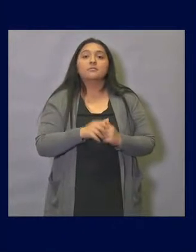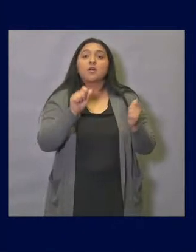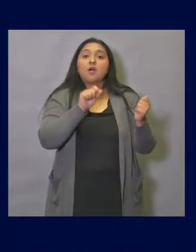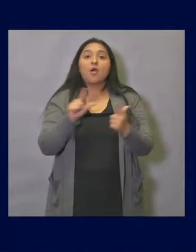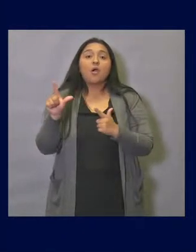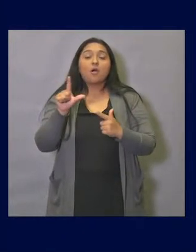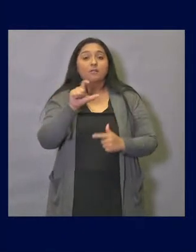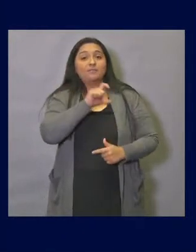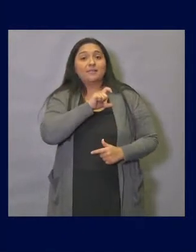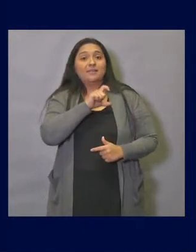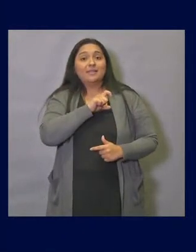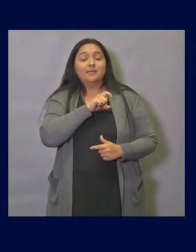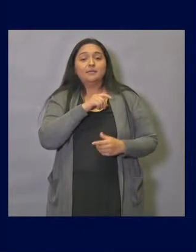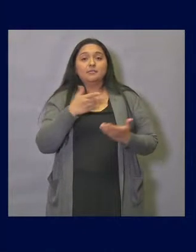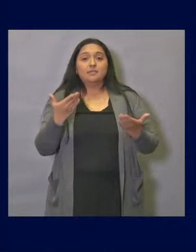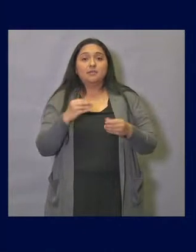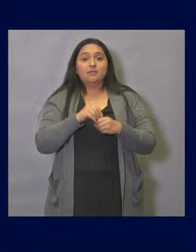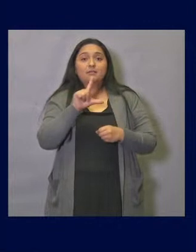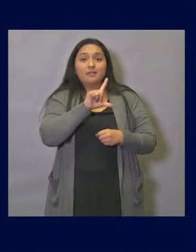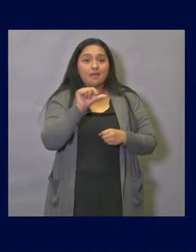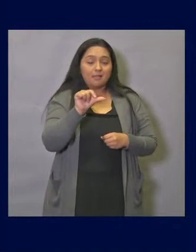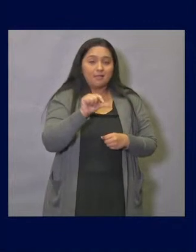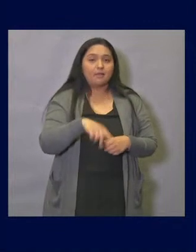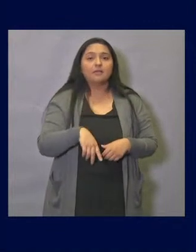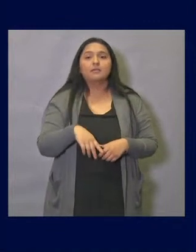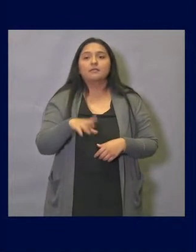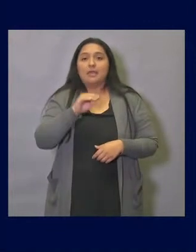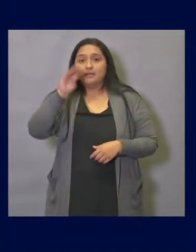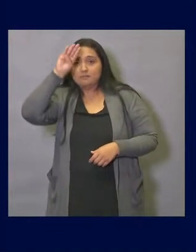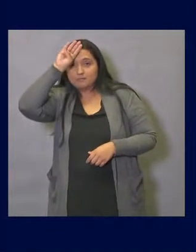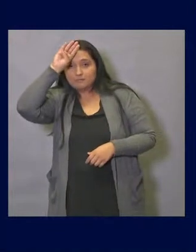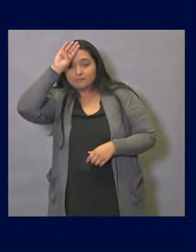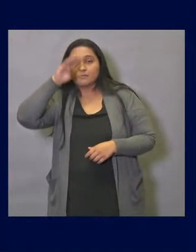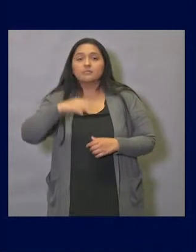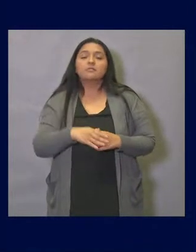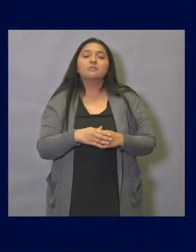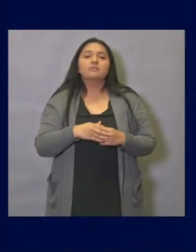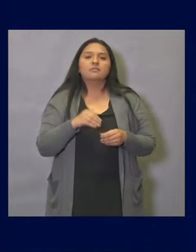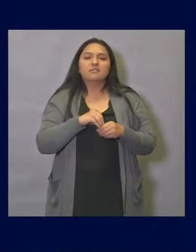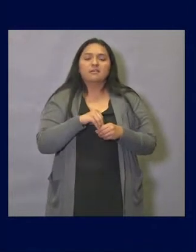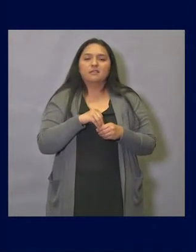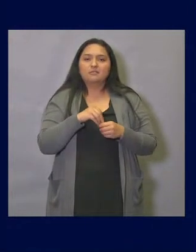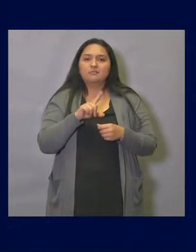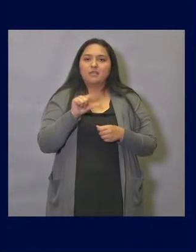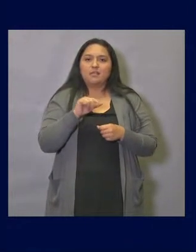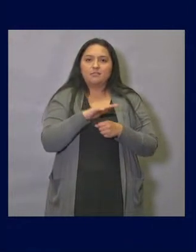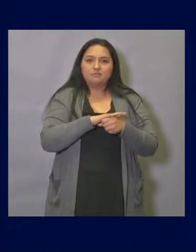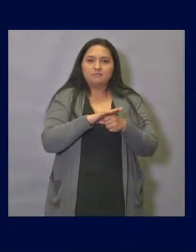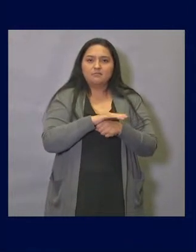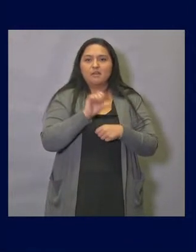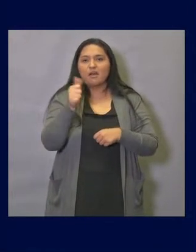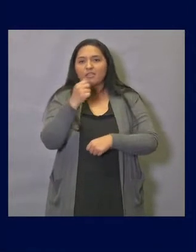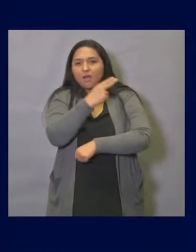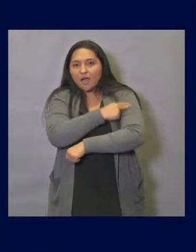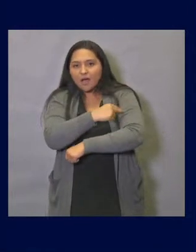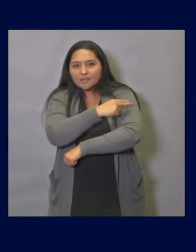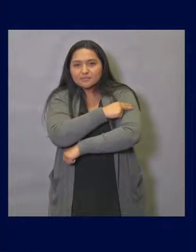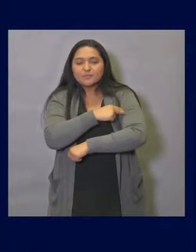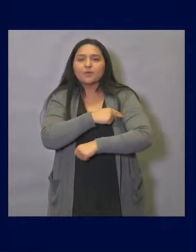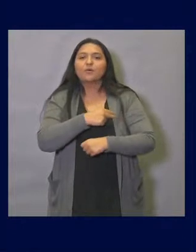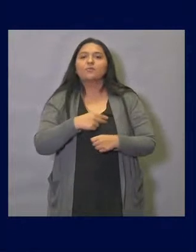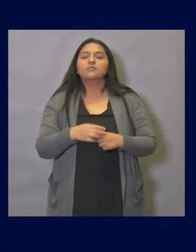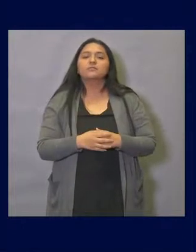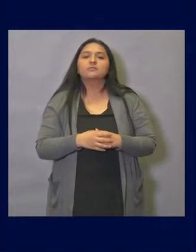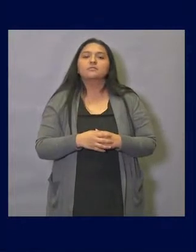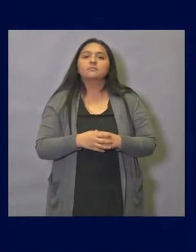se han asociado con el Departamento de Bomberos del Condado de Los Ángeles, hospitales locales o departamentos de